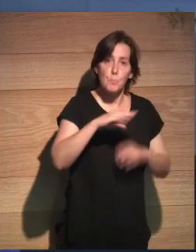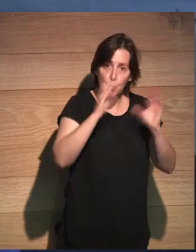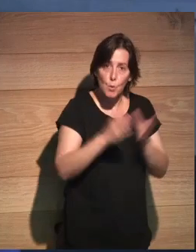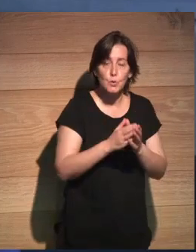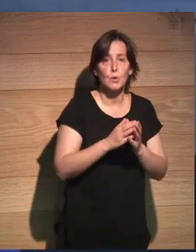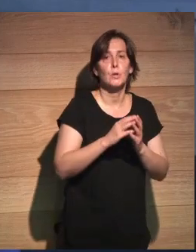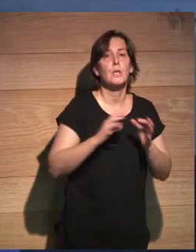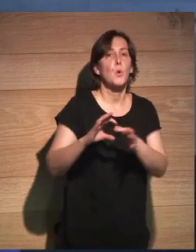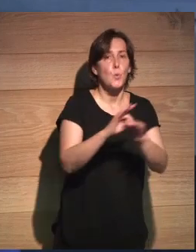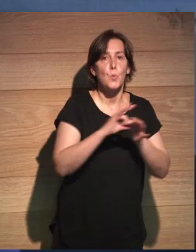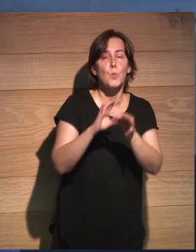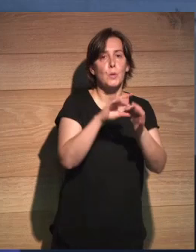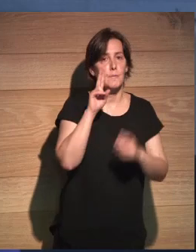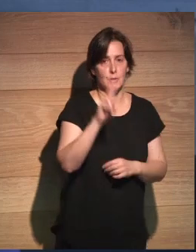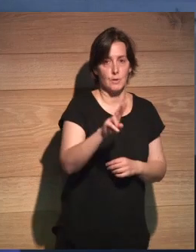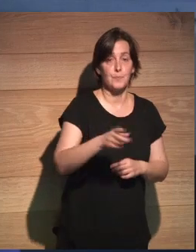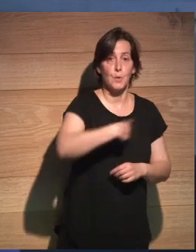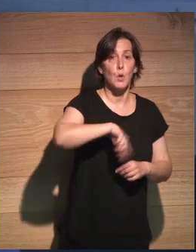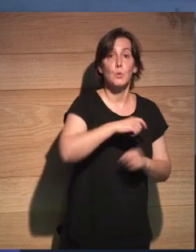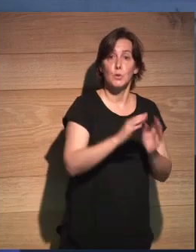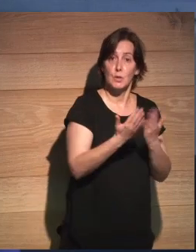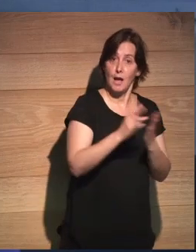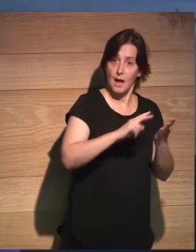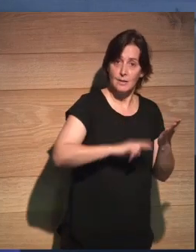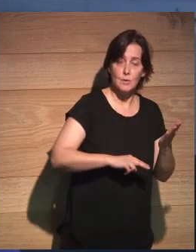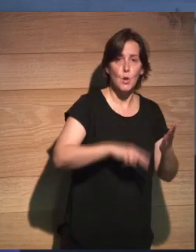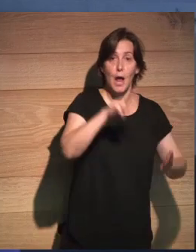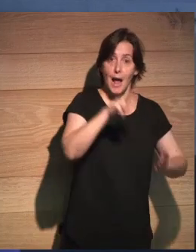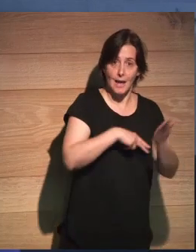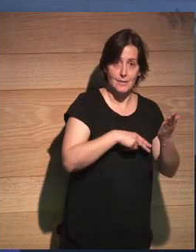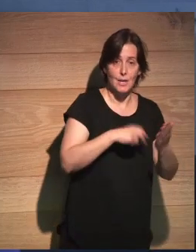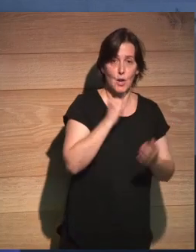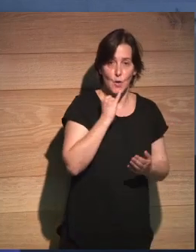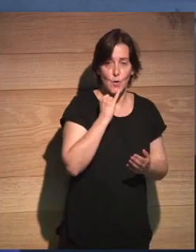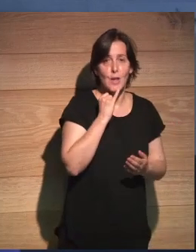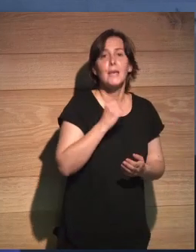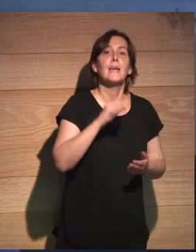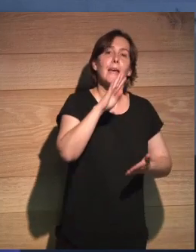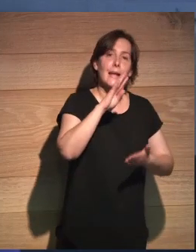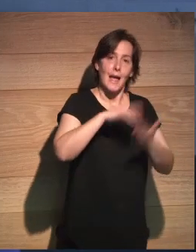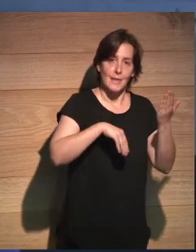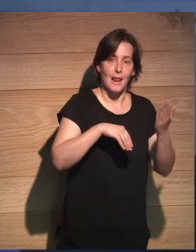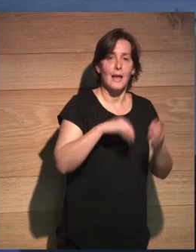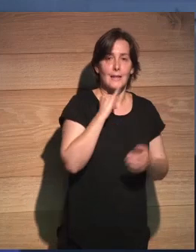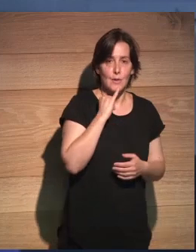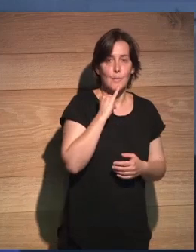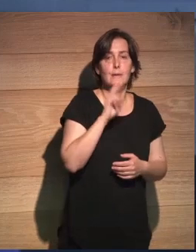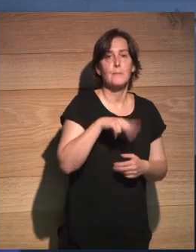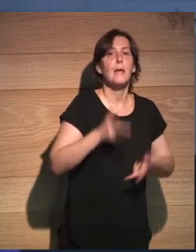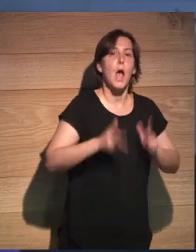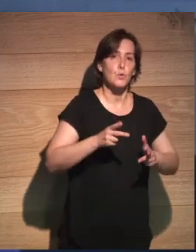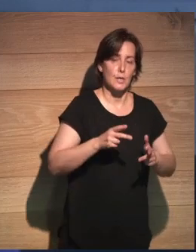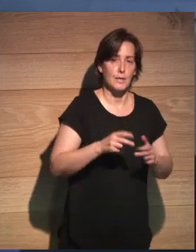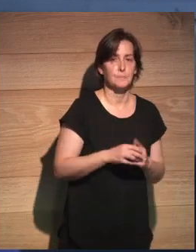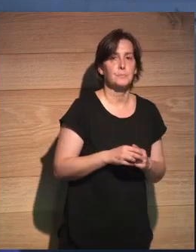Asimismo, nuestros artículos han sido traducidos al gallego, al catalán y al euskera, y han sido publicados en papel